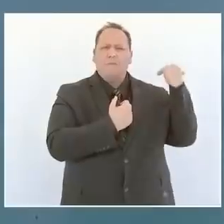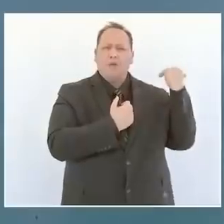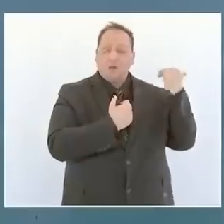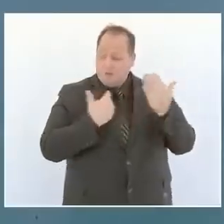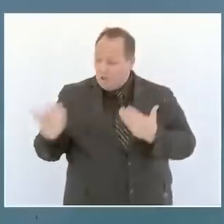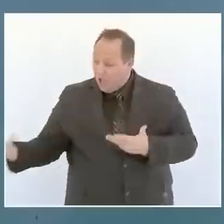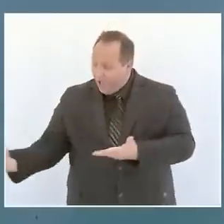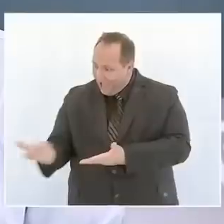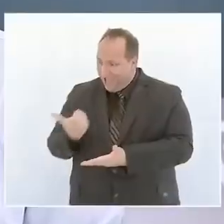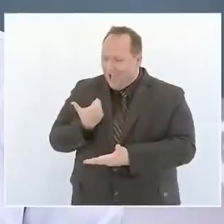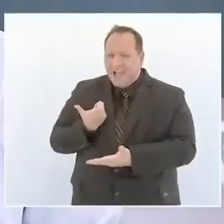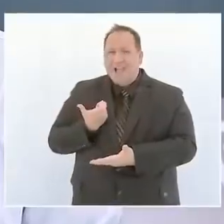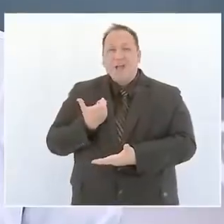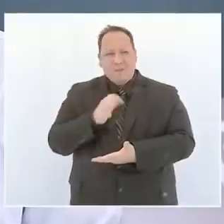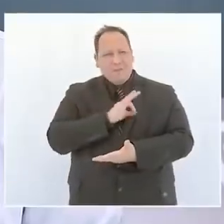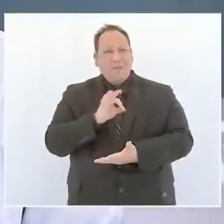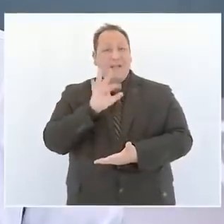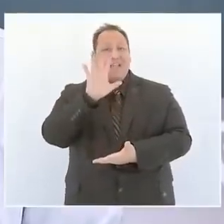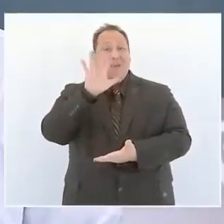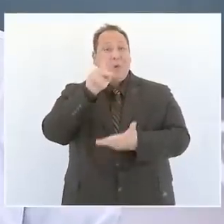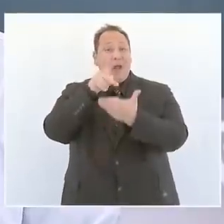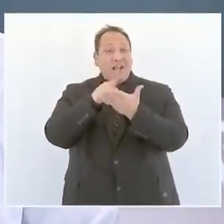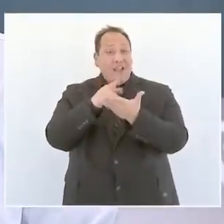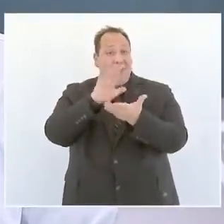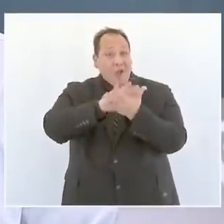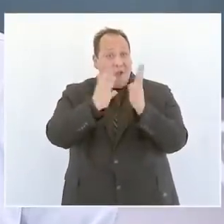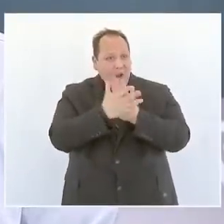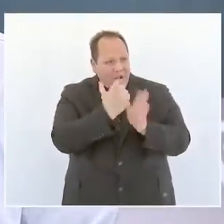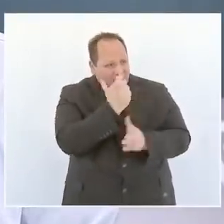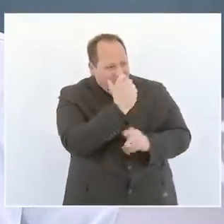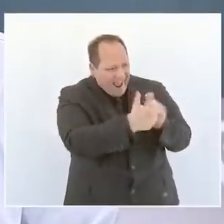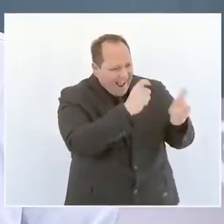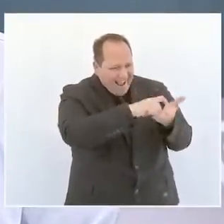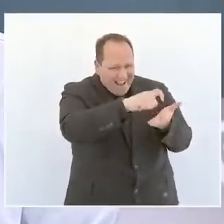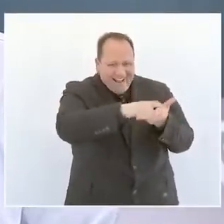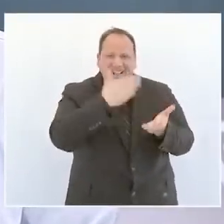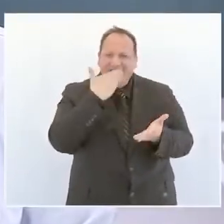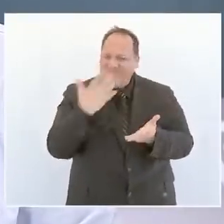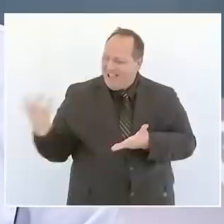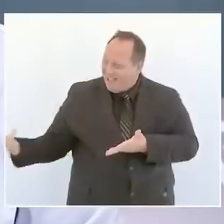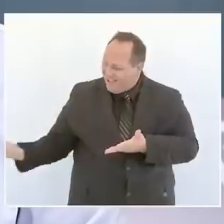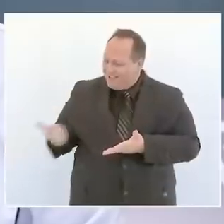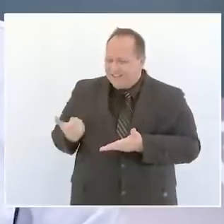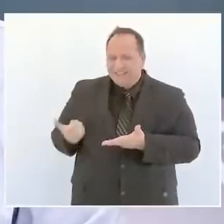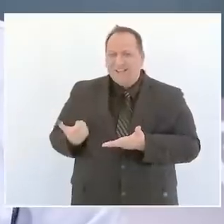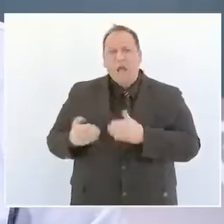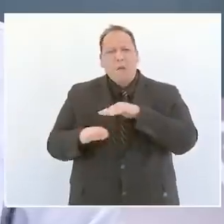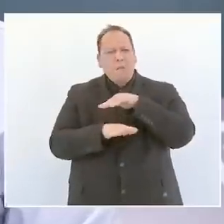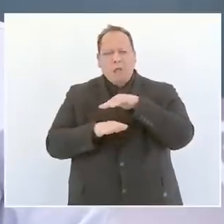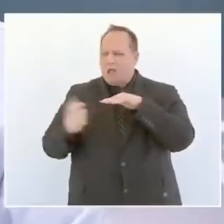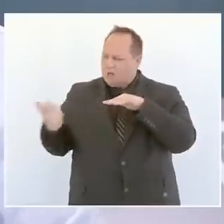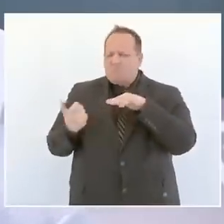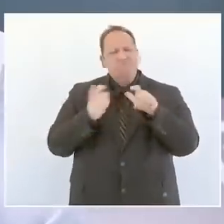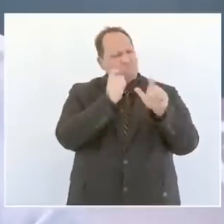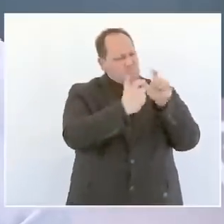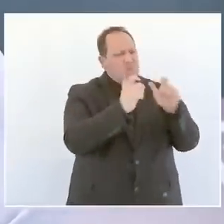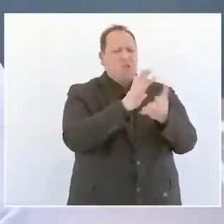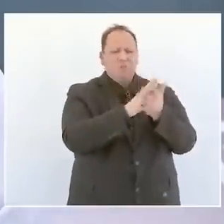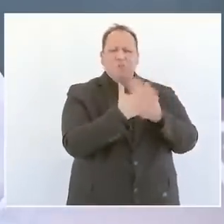alcanzaba para comprar 50 kilos de tortilla. con un salario mínimo se podían